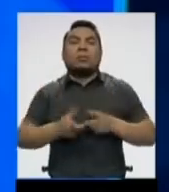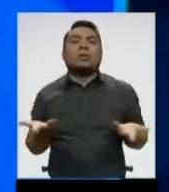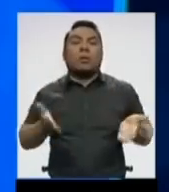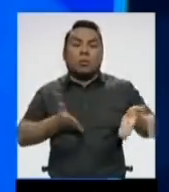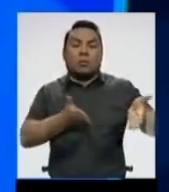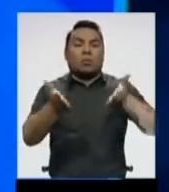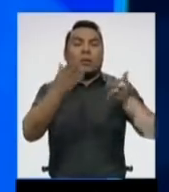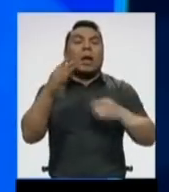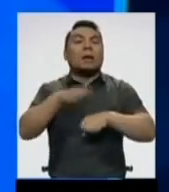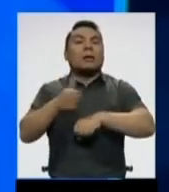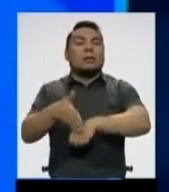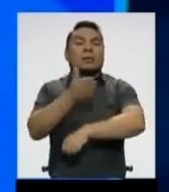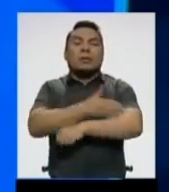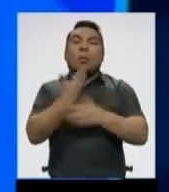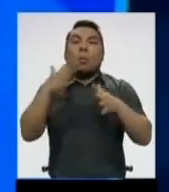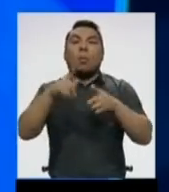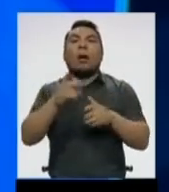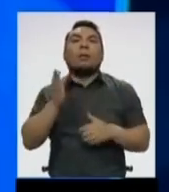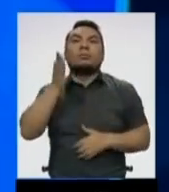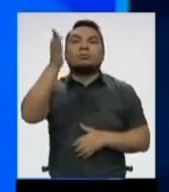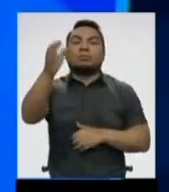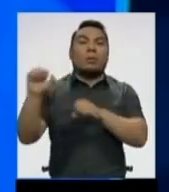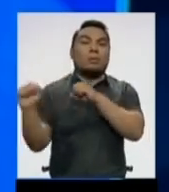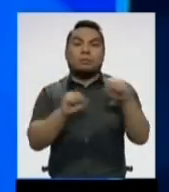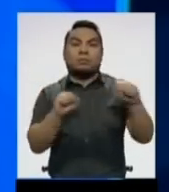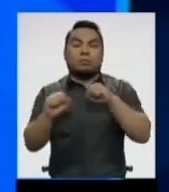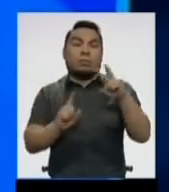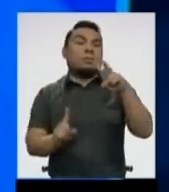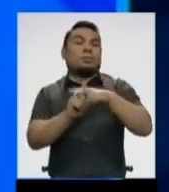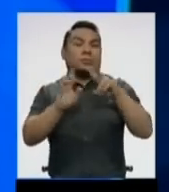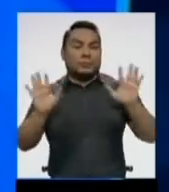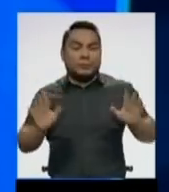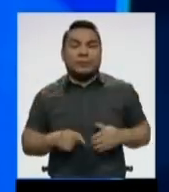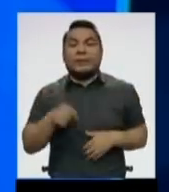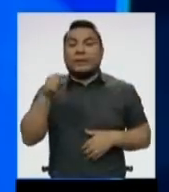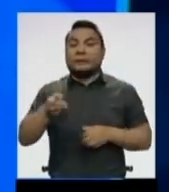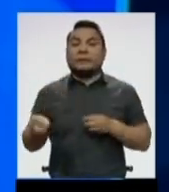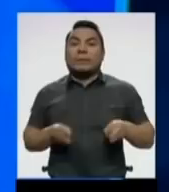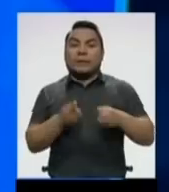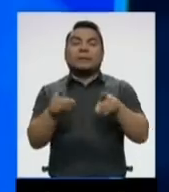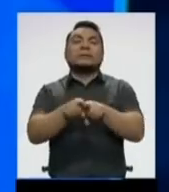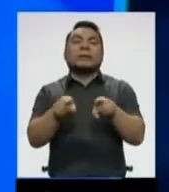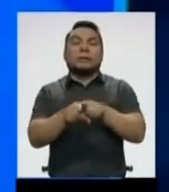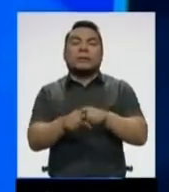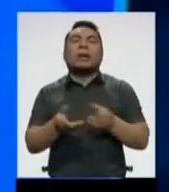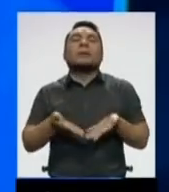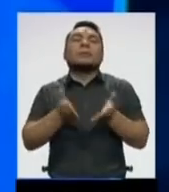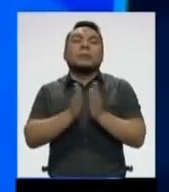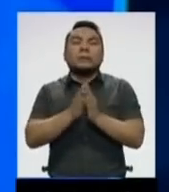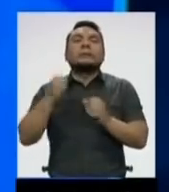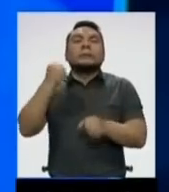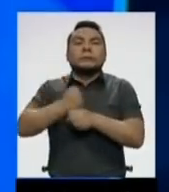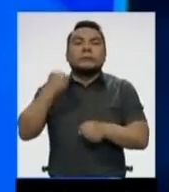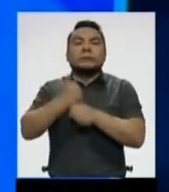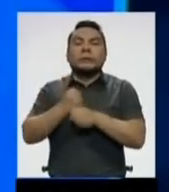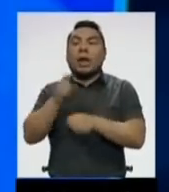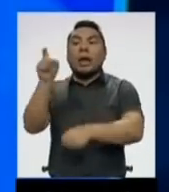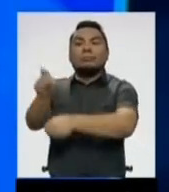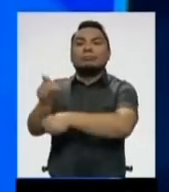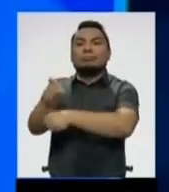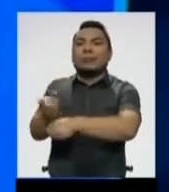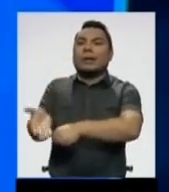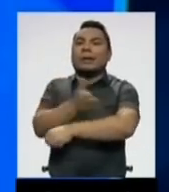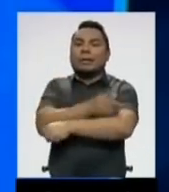para cualquier situación sísmica que se pueda presentar. De esta forma también tenemos que trabajar en la capacitación